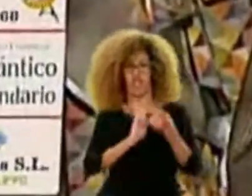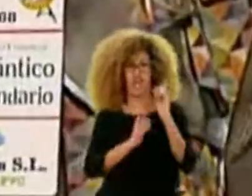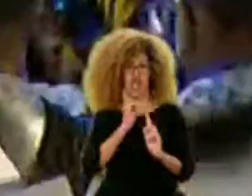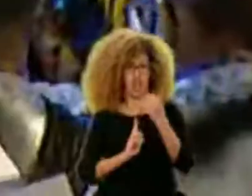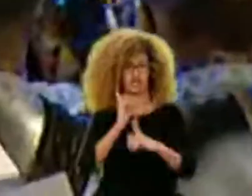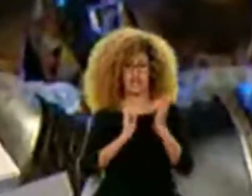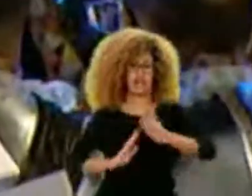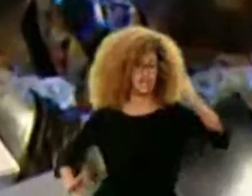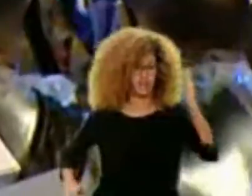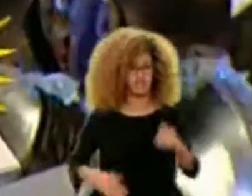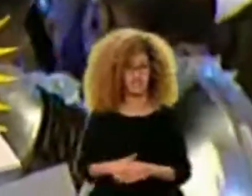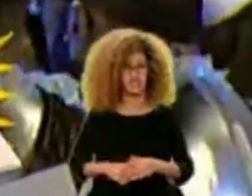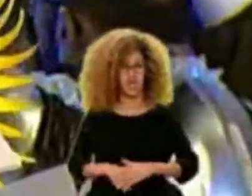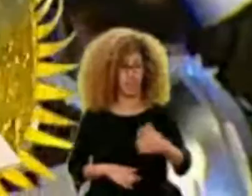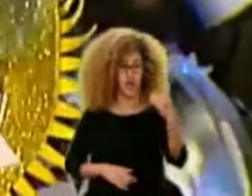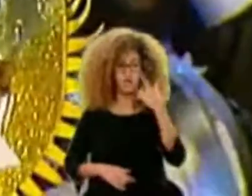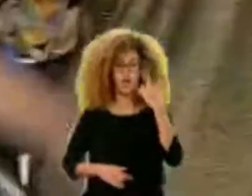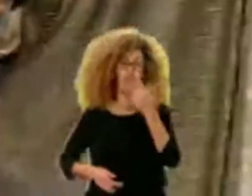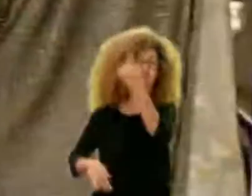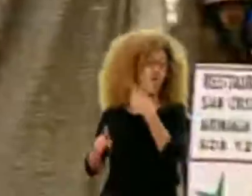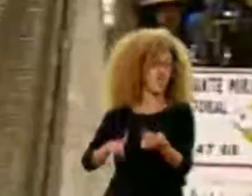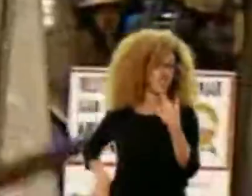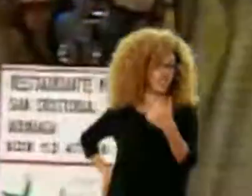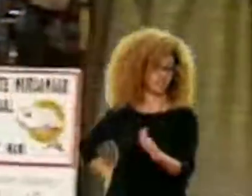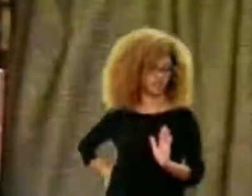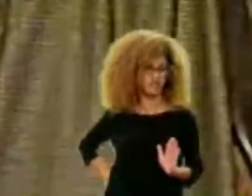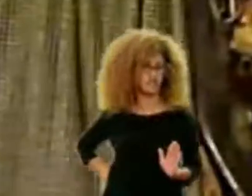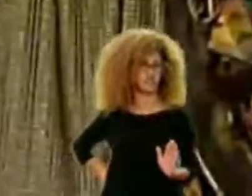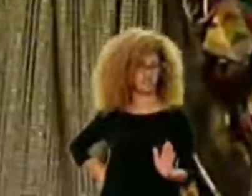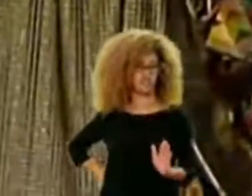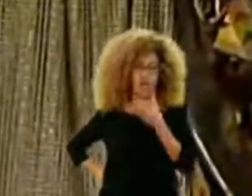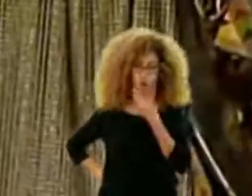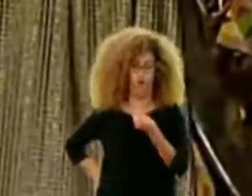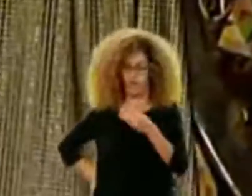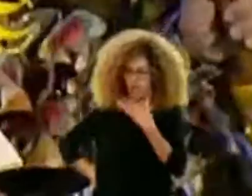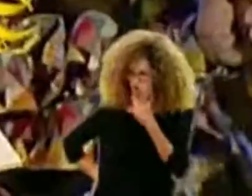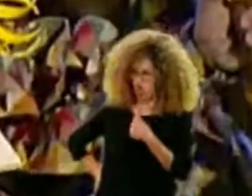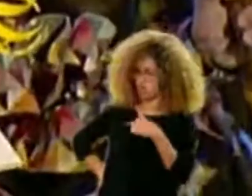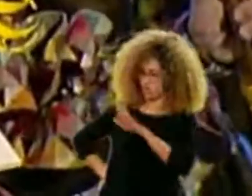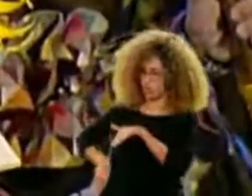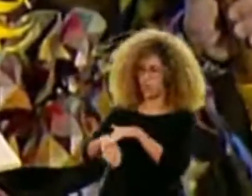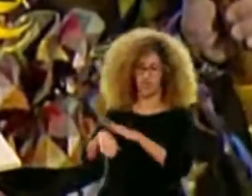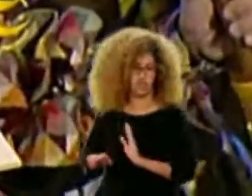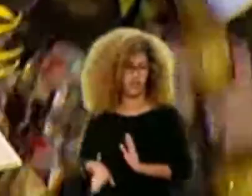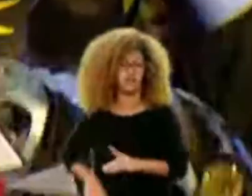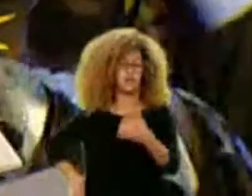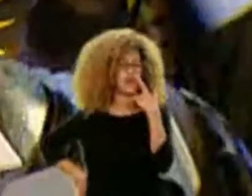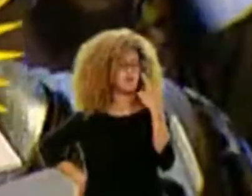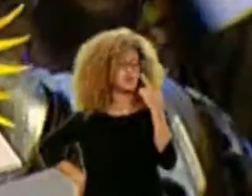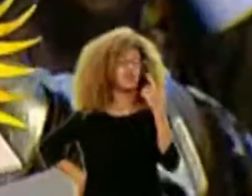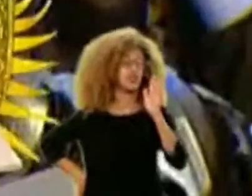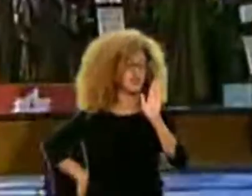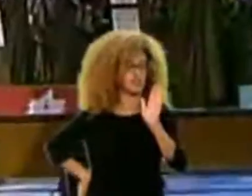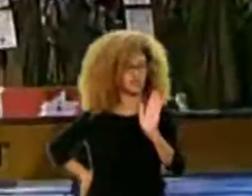¿eh? Mira tú, jodido julandrón, te voy a decir una cosita. ¿Guapa? ¿Cómo que guapa, muchacho? Yo no he abierto el pico. Mira, mira,